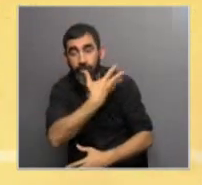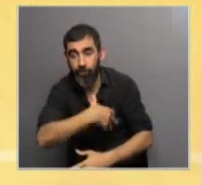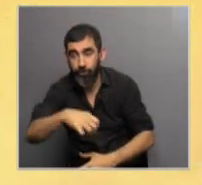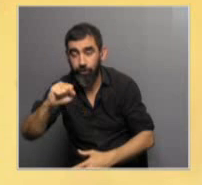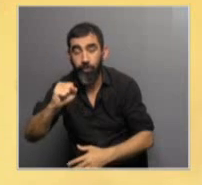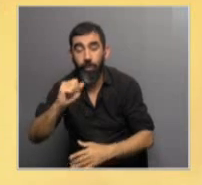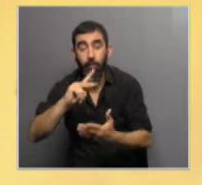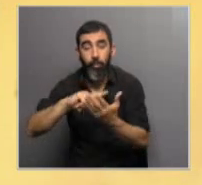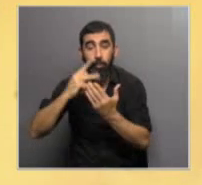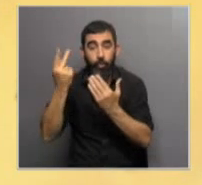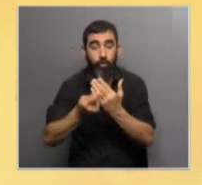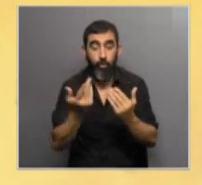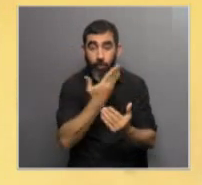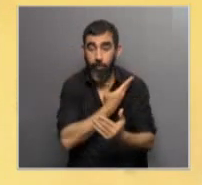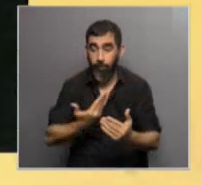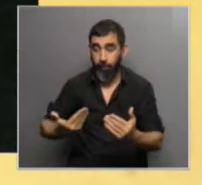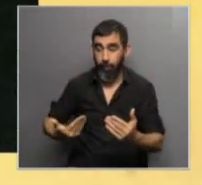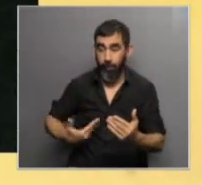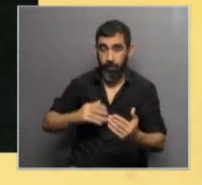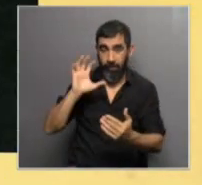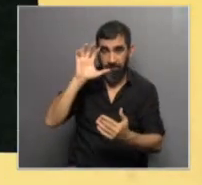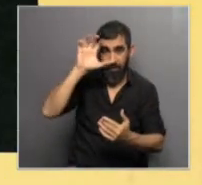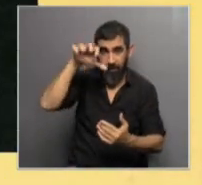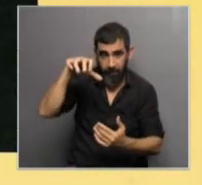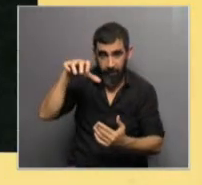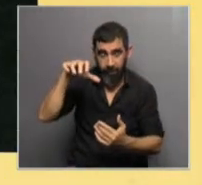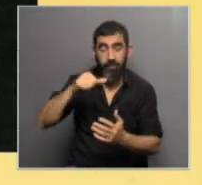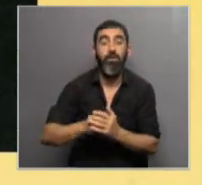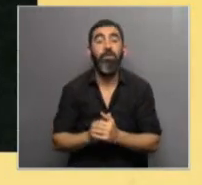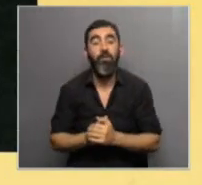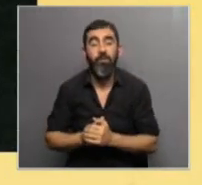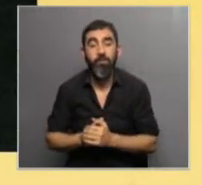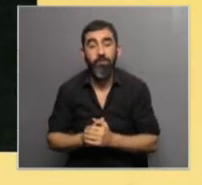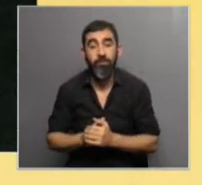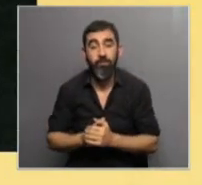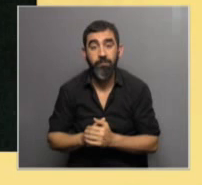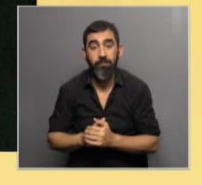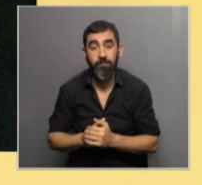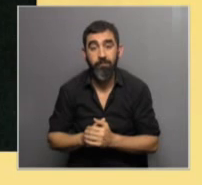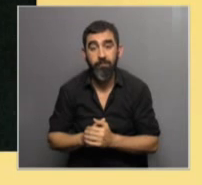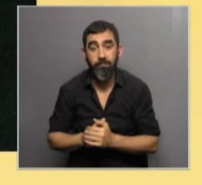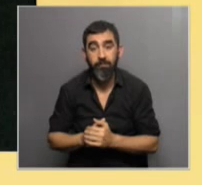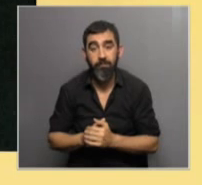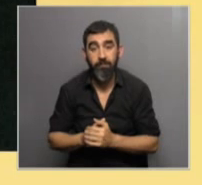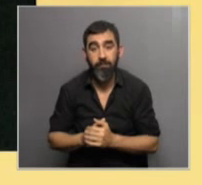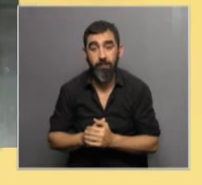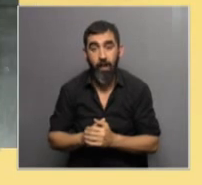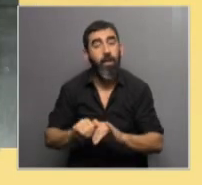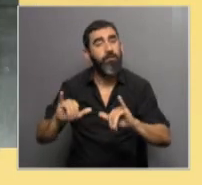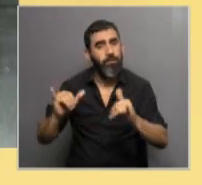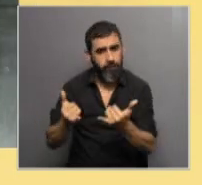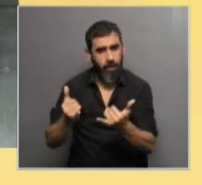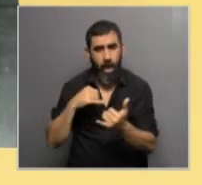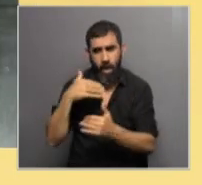electo y el doctor julio maría sanguinetti y que estaba ya atendiendo en un